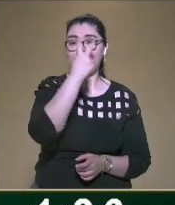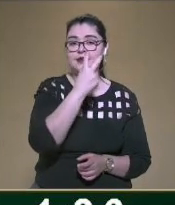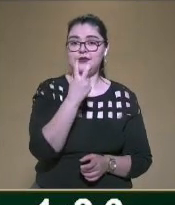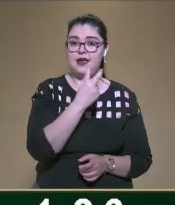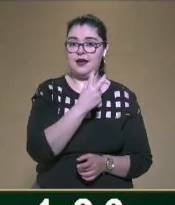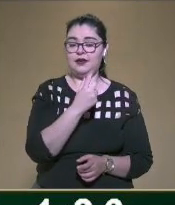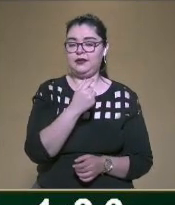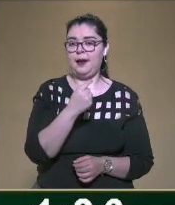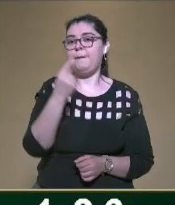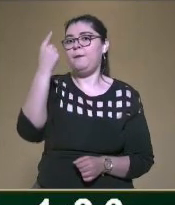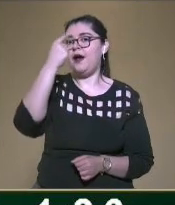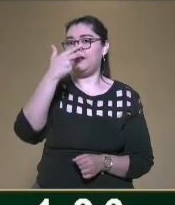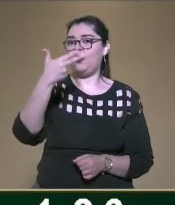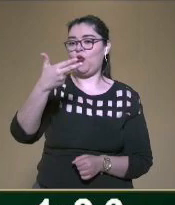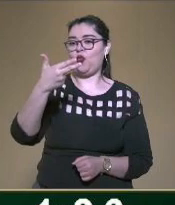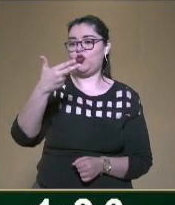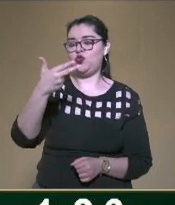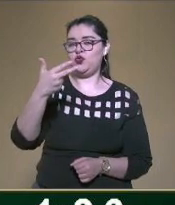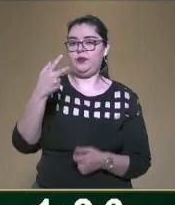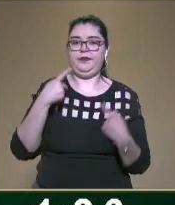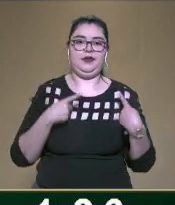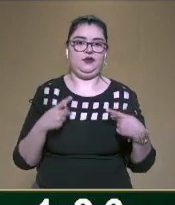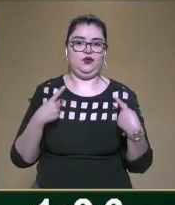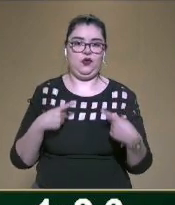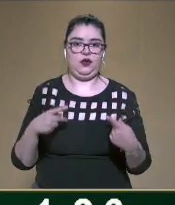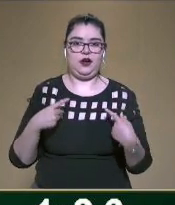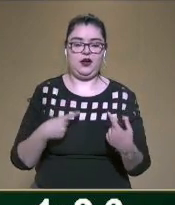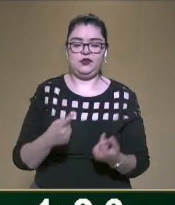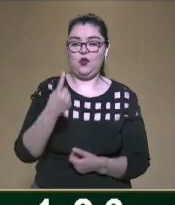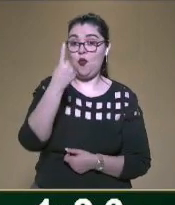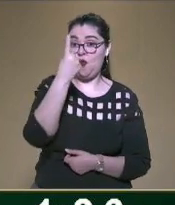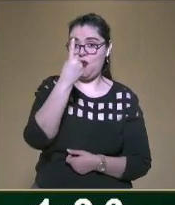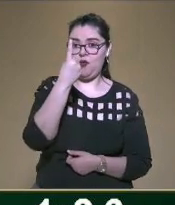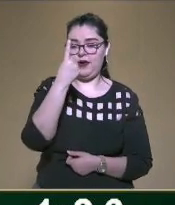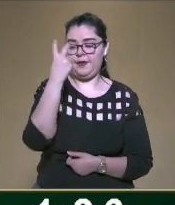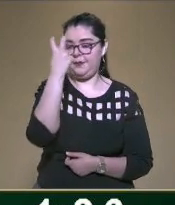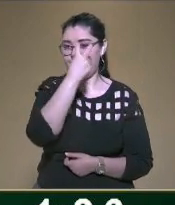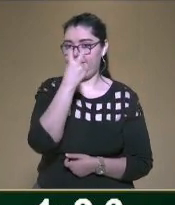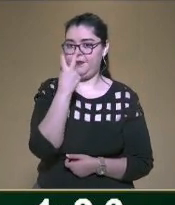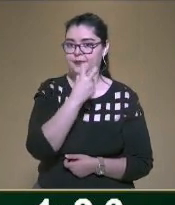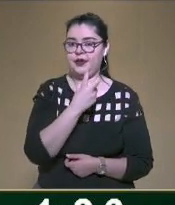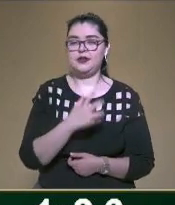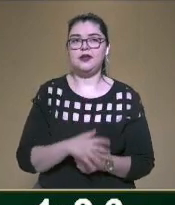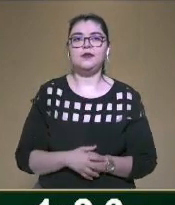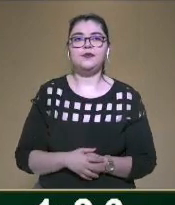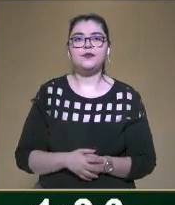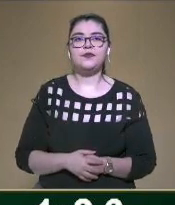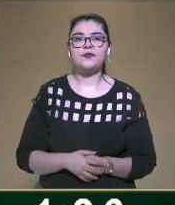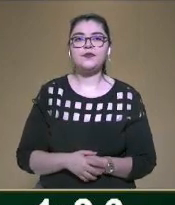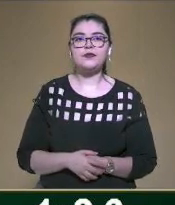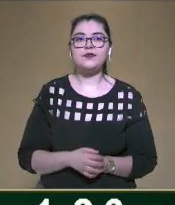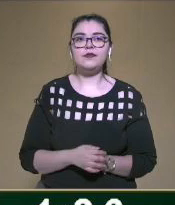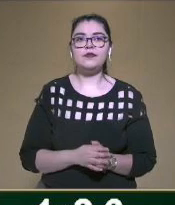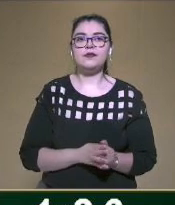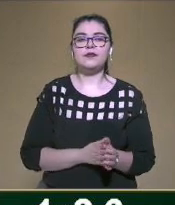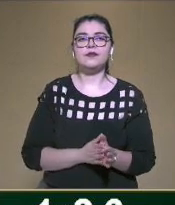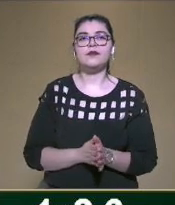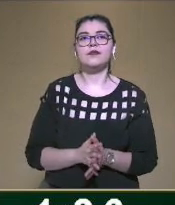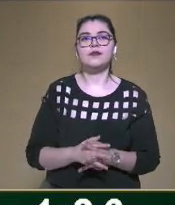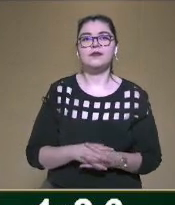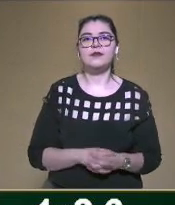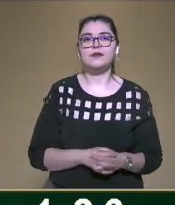en 8 personas, que es algo parecido a lo que hicimos, ¿verdad? Pero ahora con menos pizzas. Y bueno, aquí lo vamos